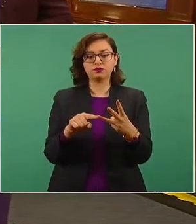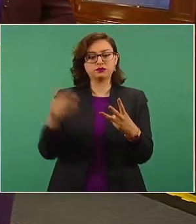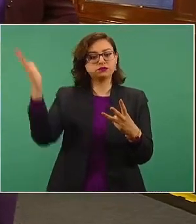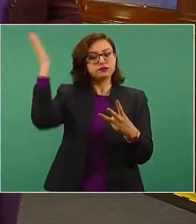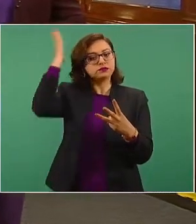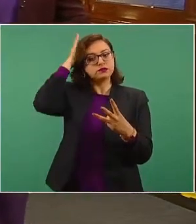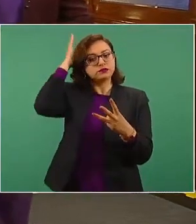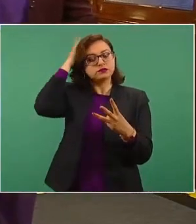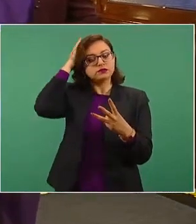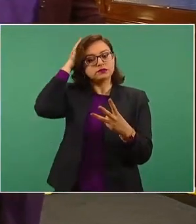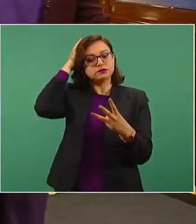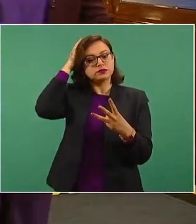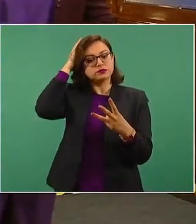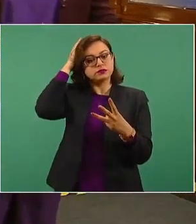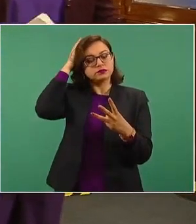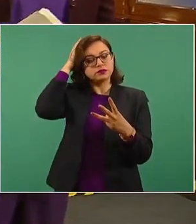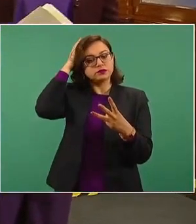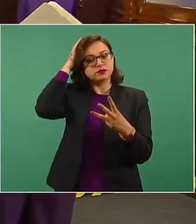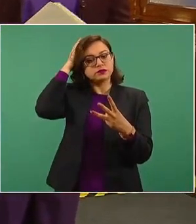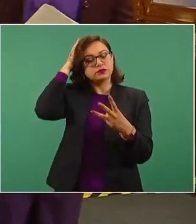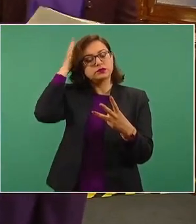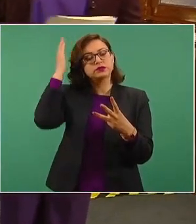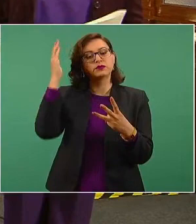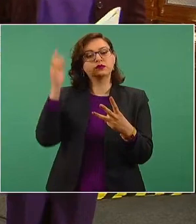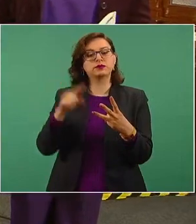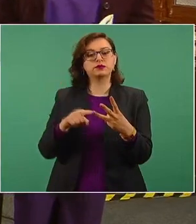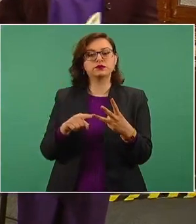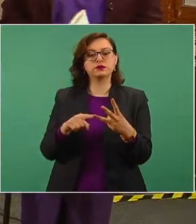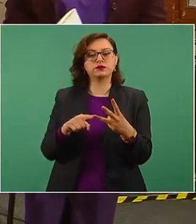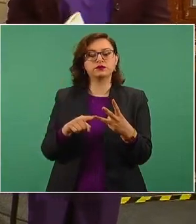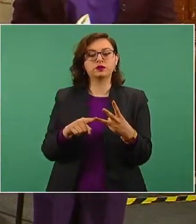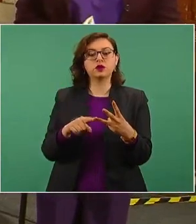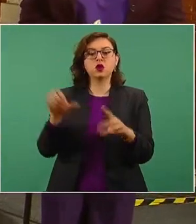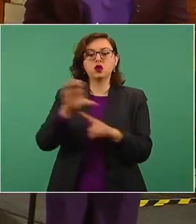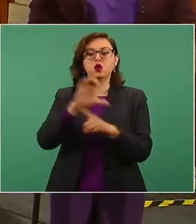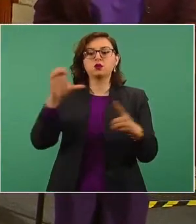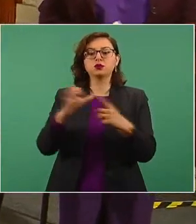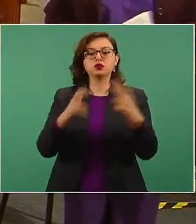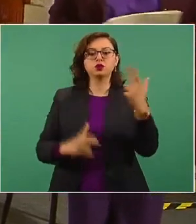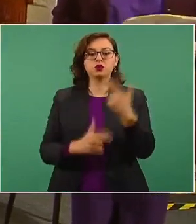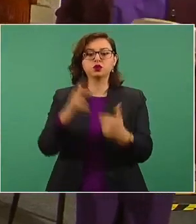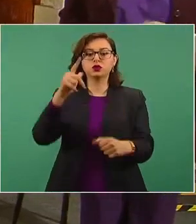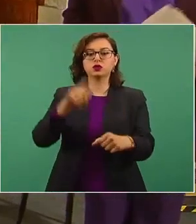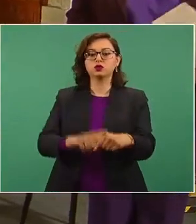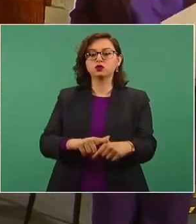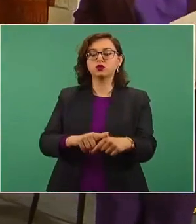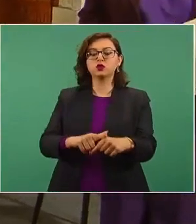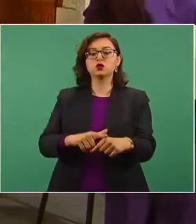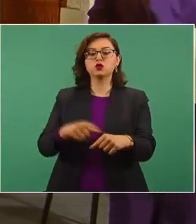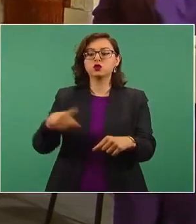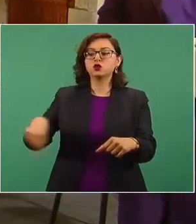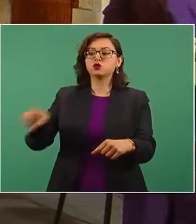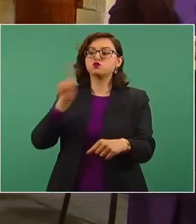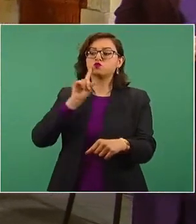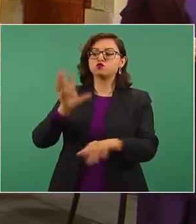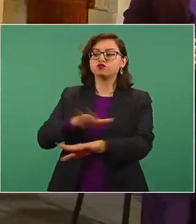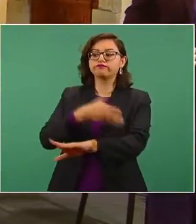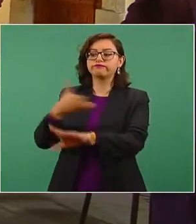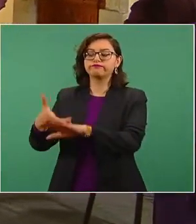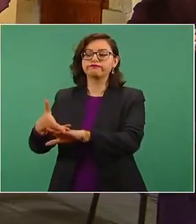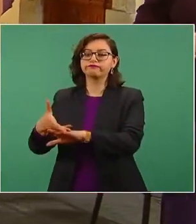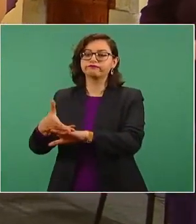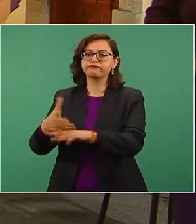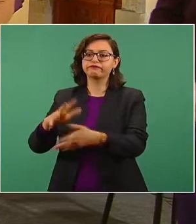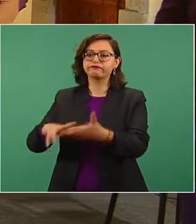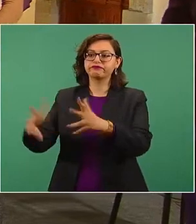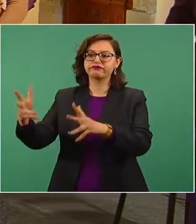titular de la Comisión Nacional para Prevenir y Erradicar la Violencia contra las Mujeres.